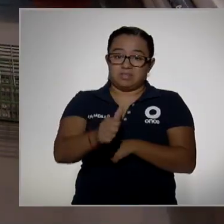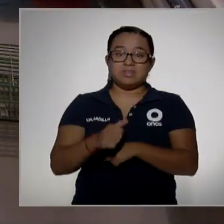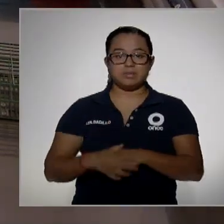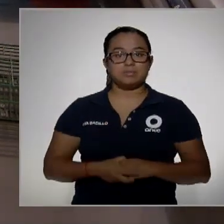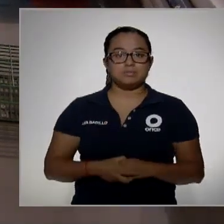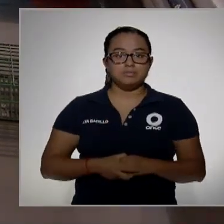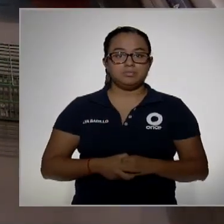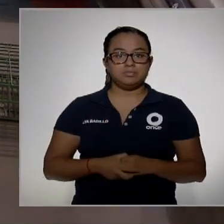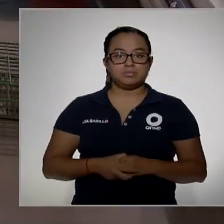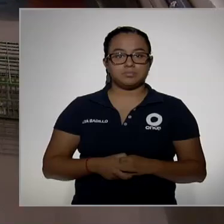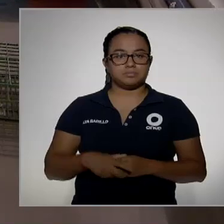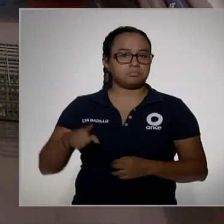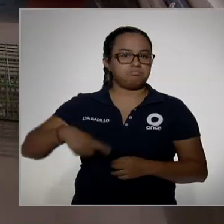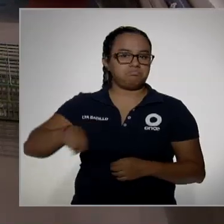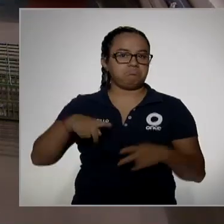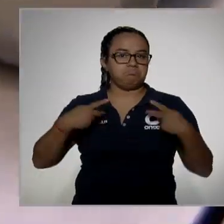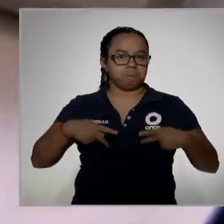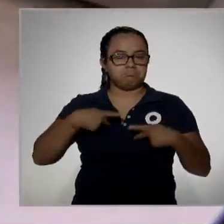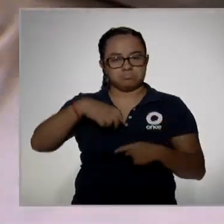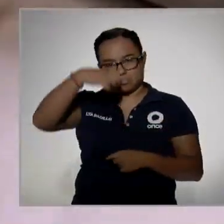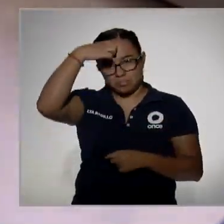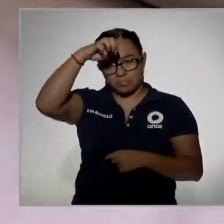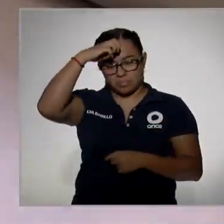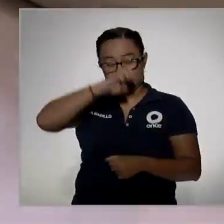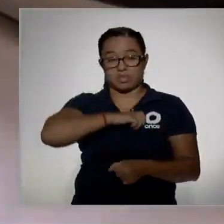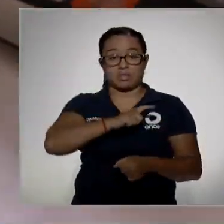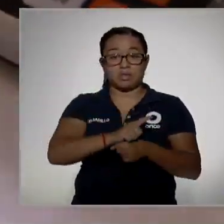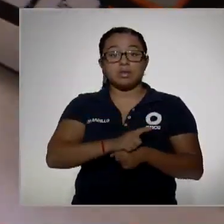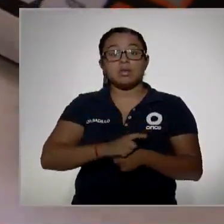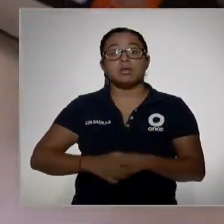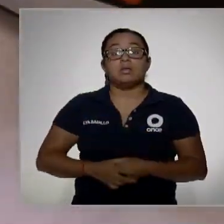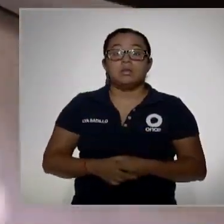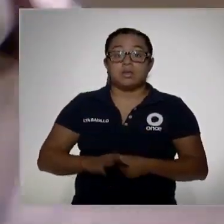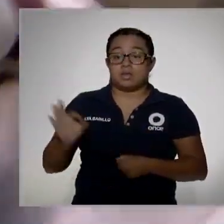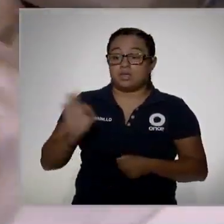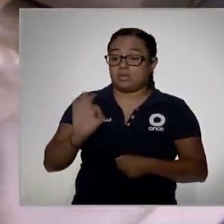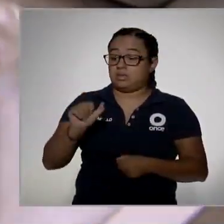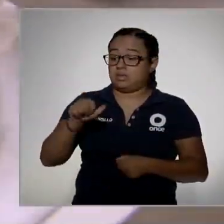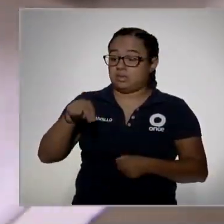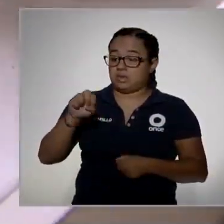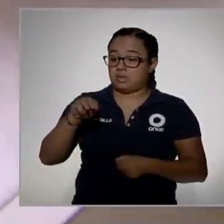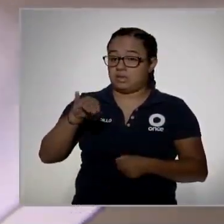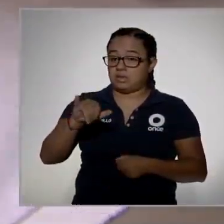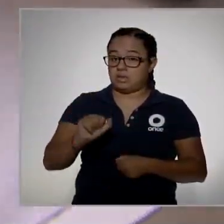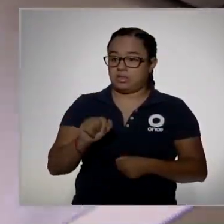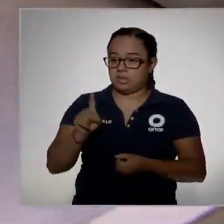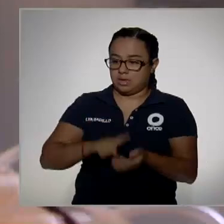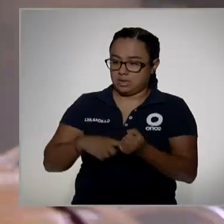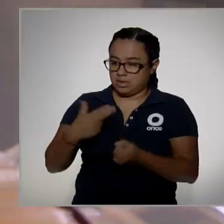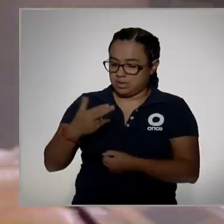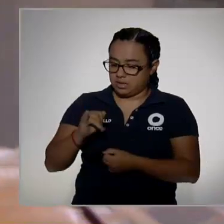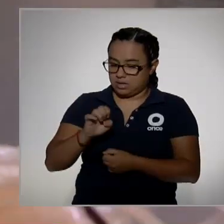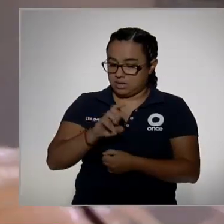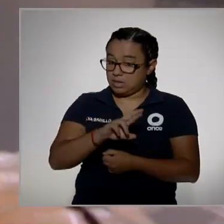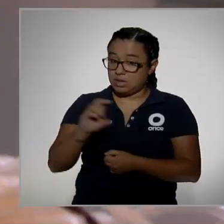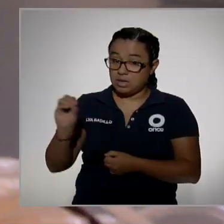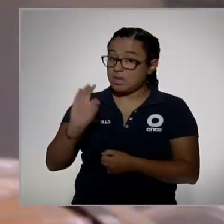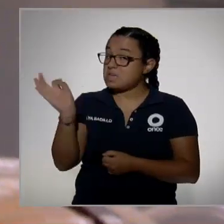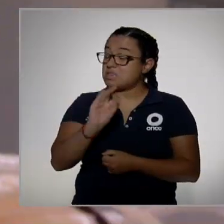los especialistas señalan que si la anemia por deficiencia de hierro no es